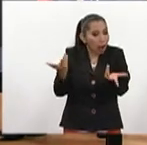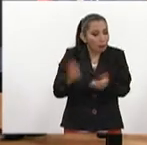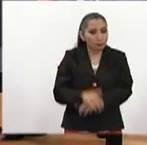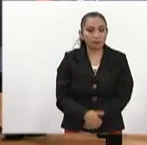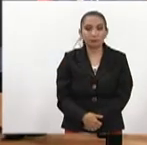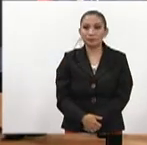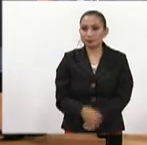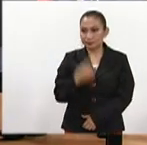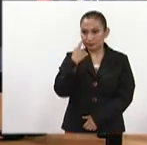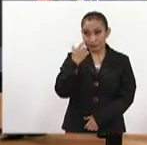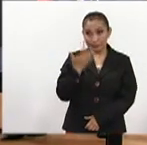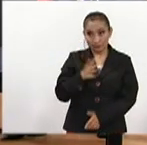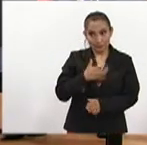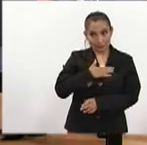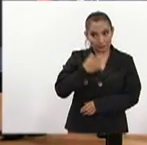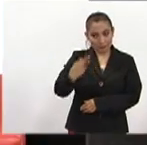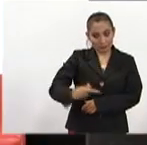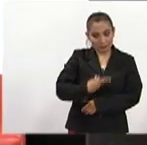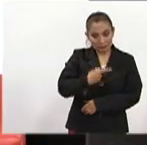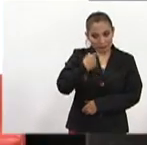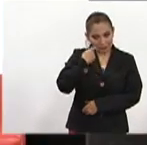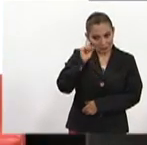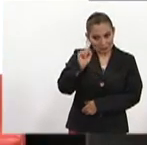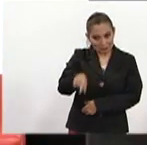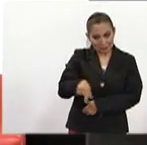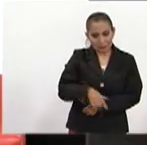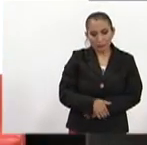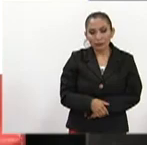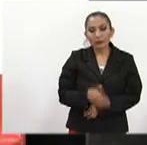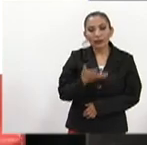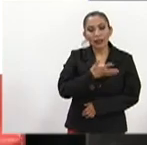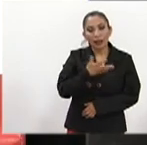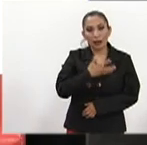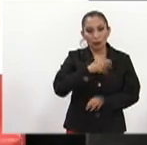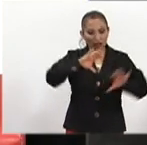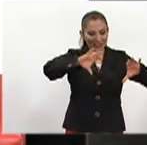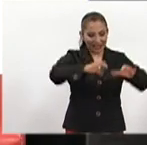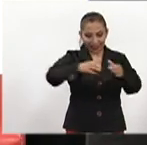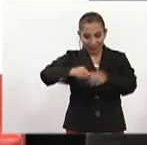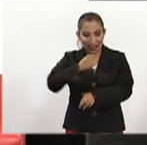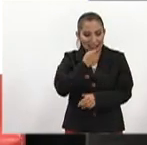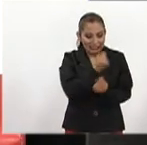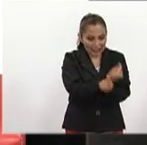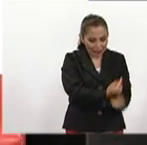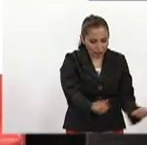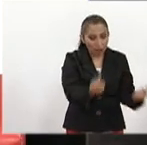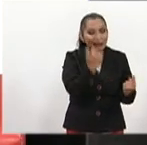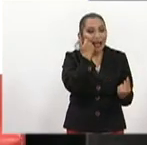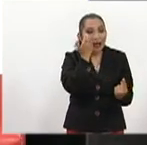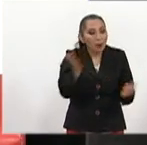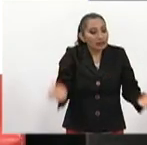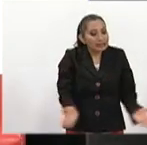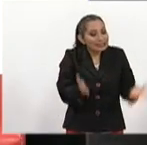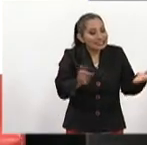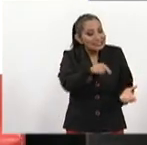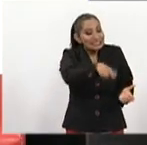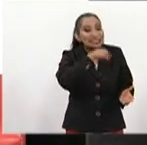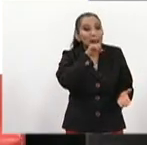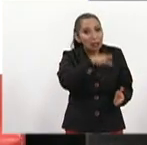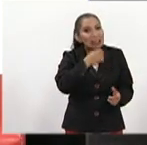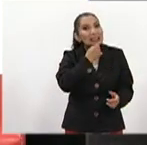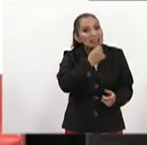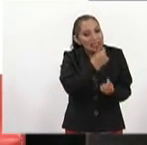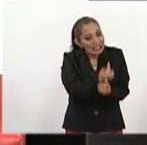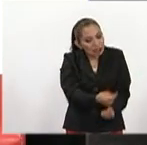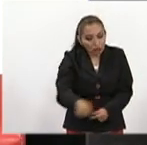Bueno, qué bueno que comentas este tema, porque de hecho tenemos categorías infantiles porque queremos promover que también los